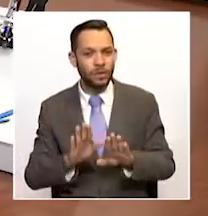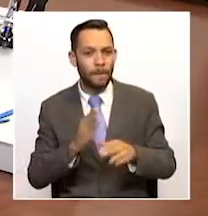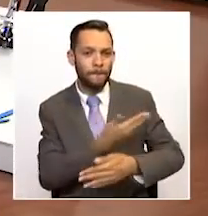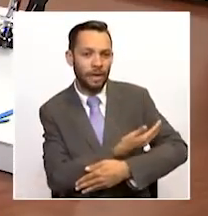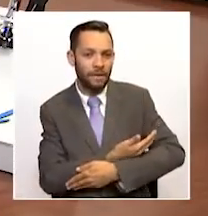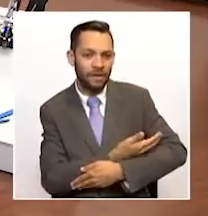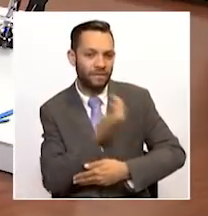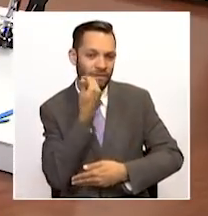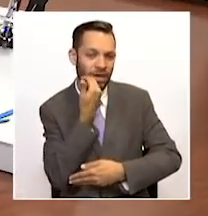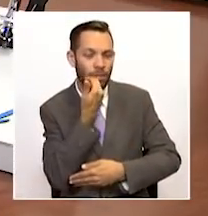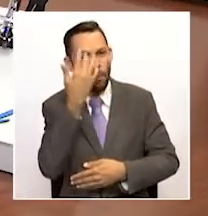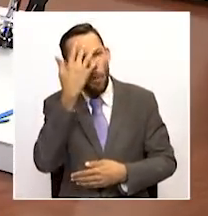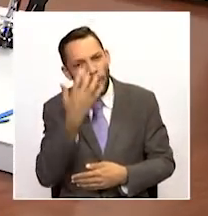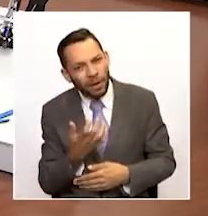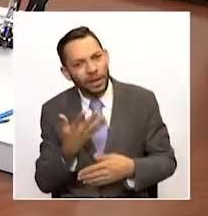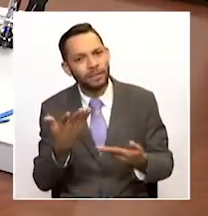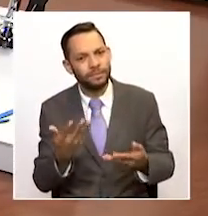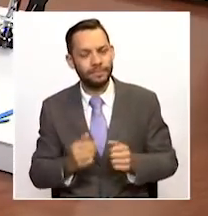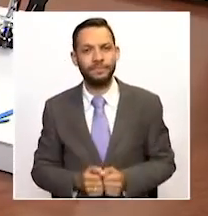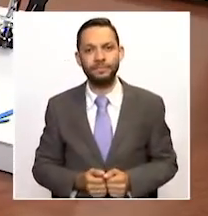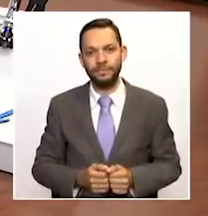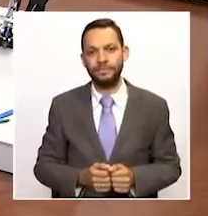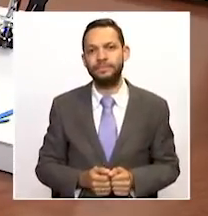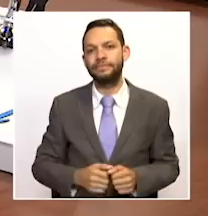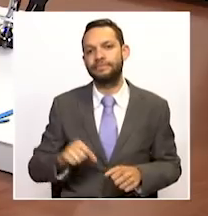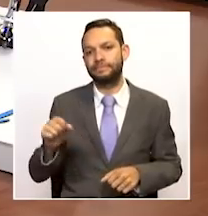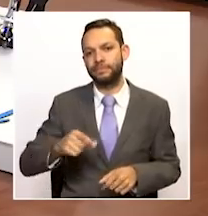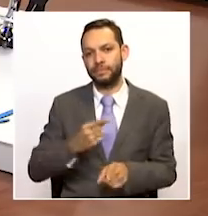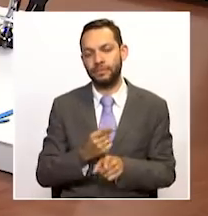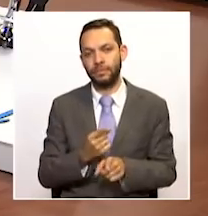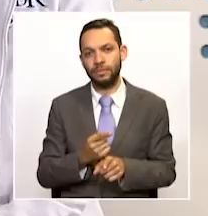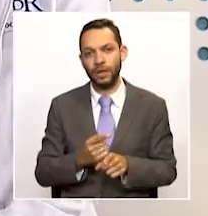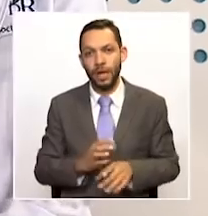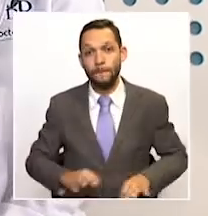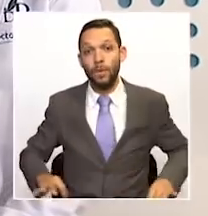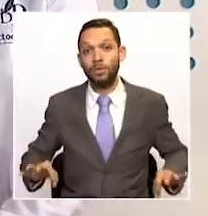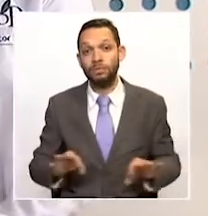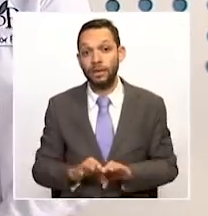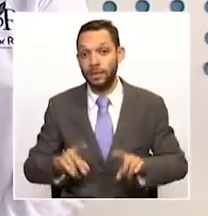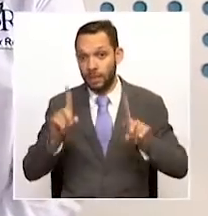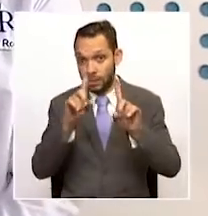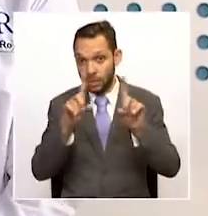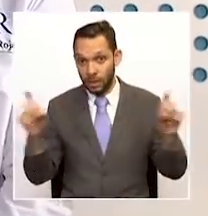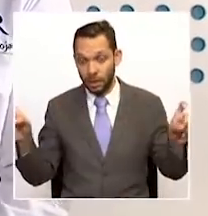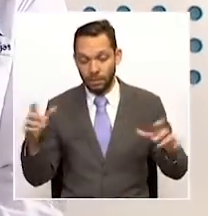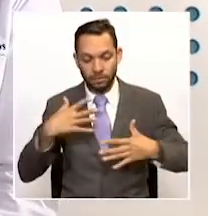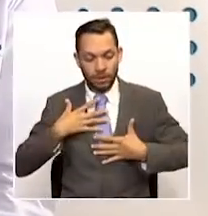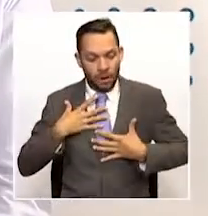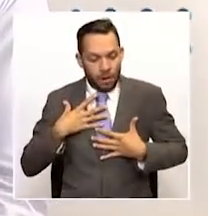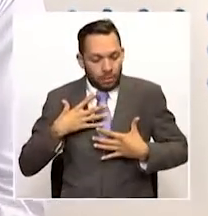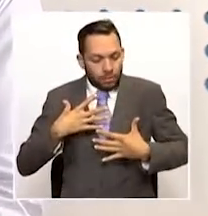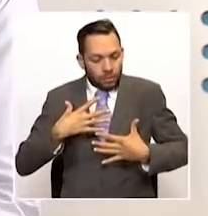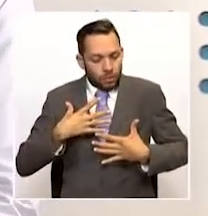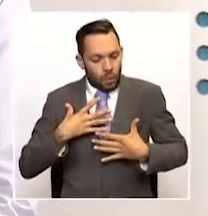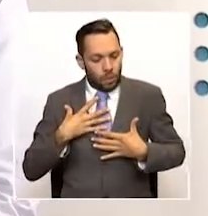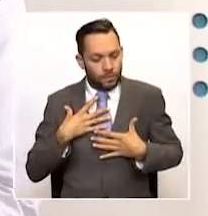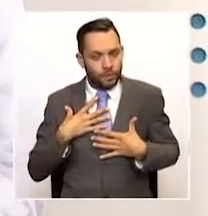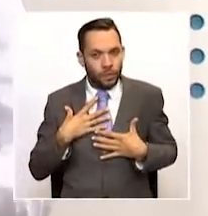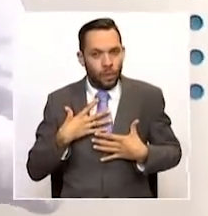cuando hablamos de las enfermedades pulmonares y hablamos de la hipertensión pulmonar tenemos que tener en cuenta que nuestro sistema respiratorio